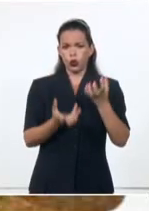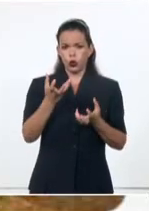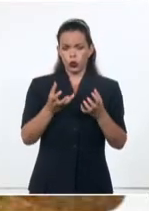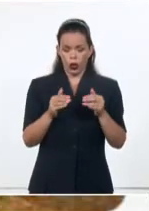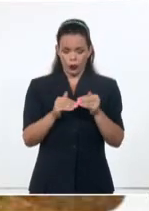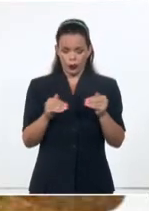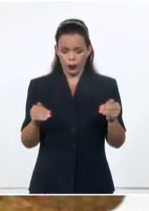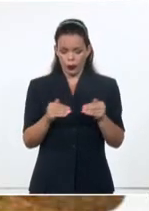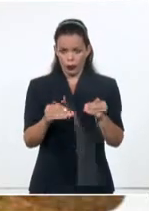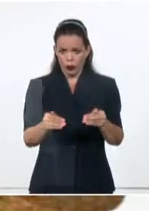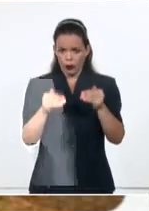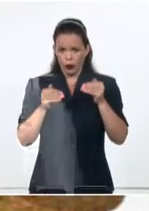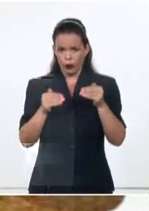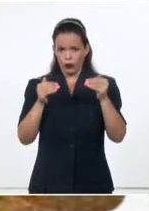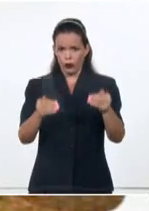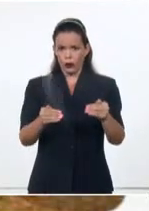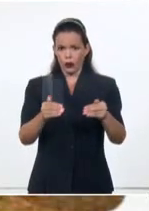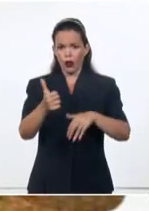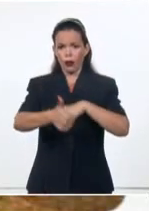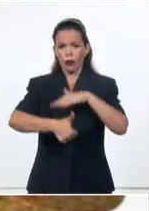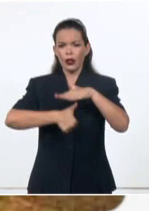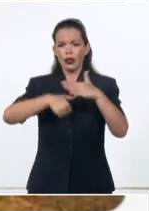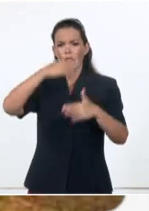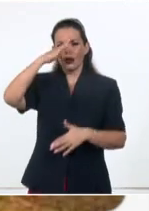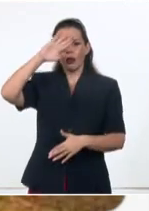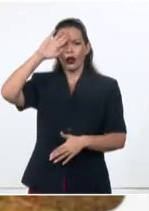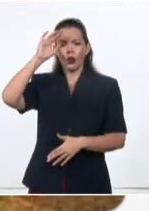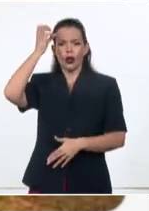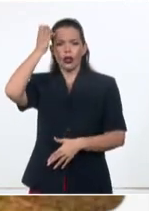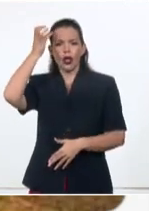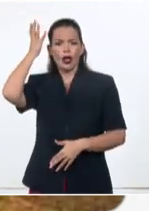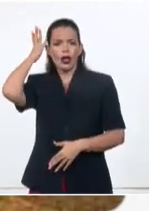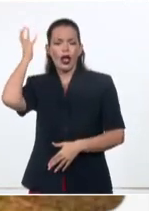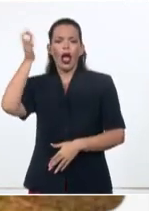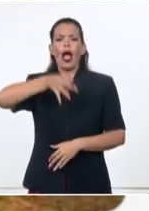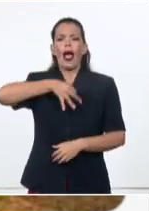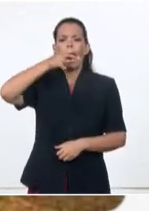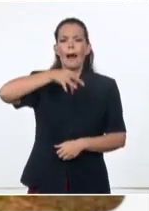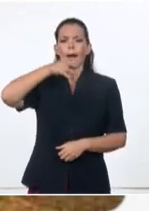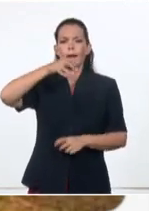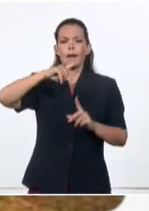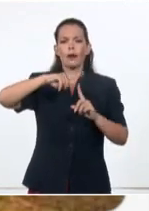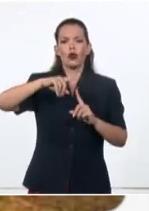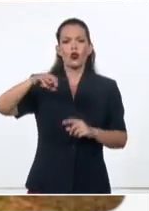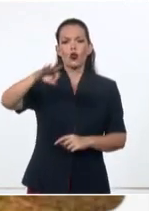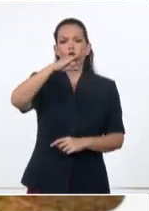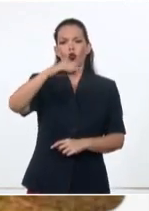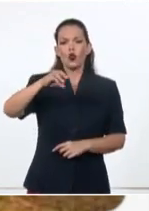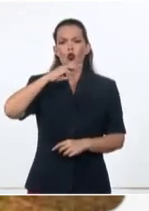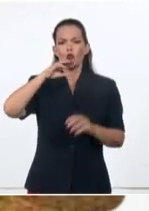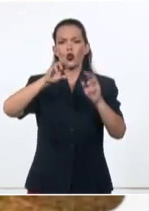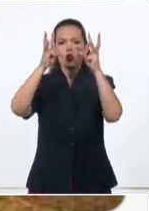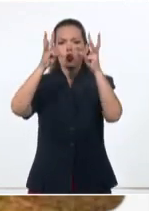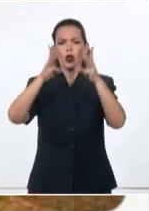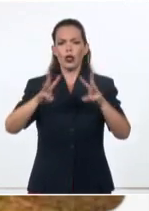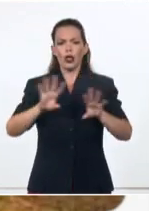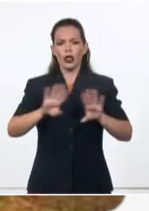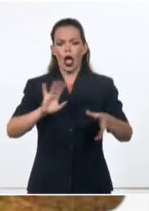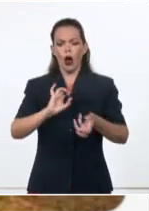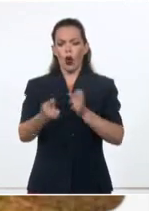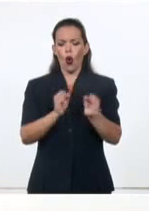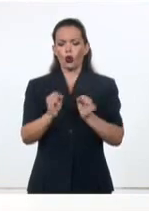presidente cubano Miguel Díaz-Canel Bermúdez anunciaba en Twitter que había sido neutralizado el avance del incendio forestal sobre